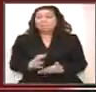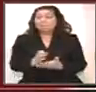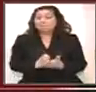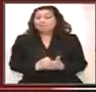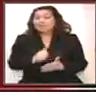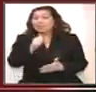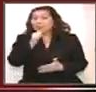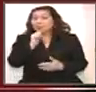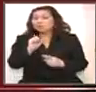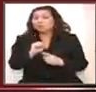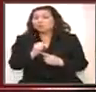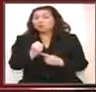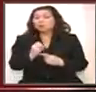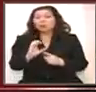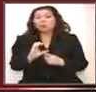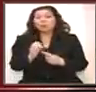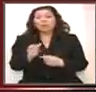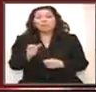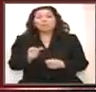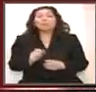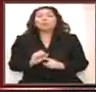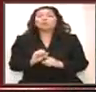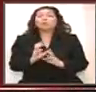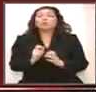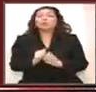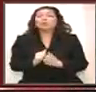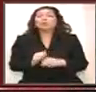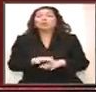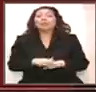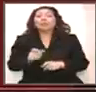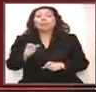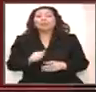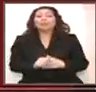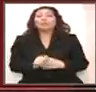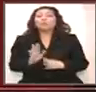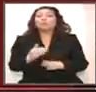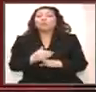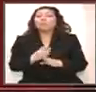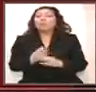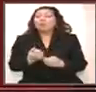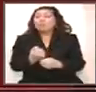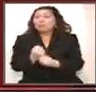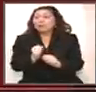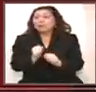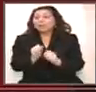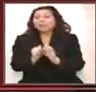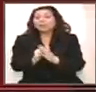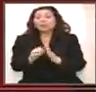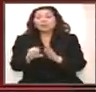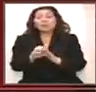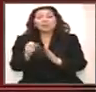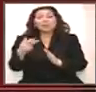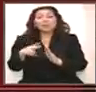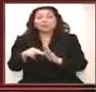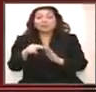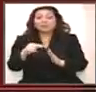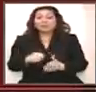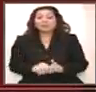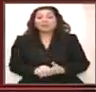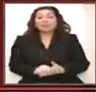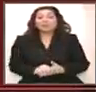de la tolerancia social y cultural de las prácticas asociadas a la trata de personas y sus formas de explotación constituye el tercer